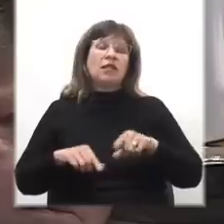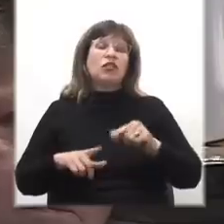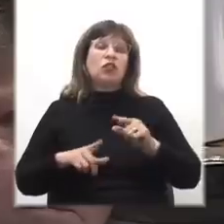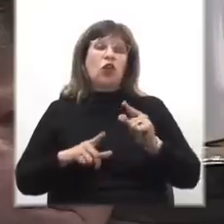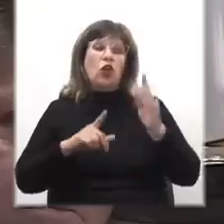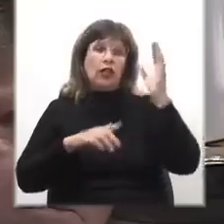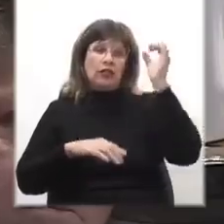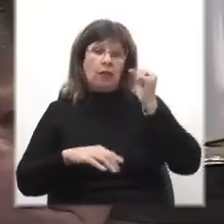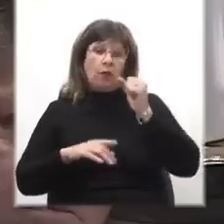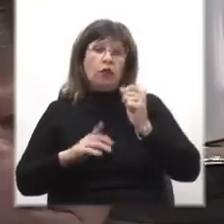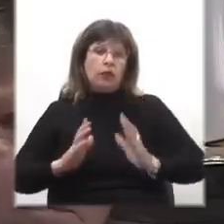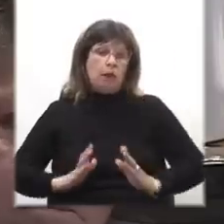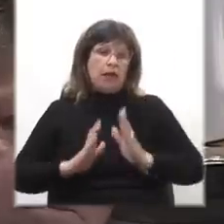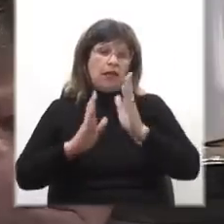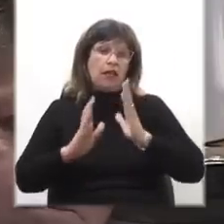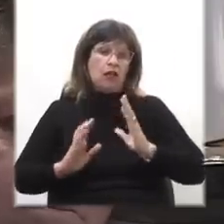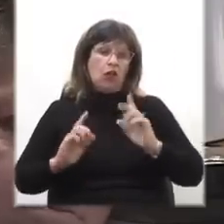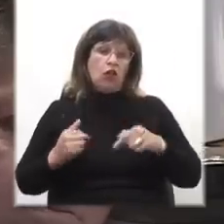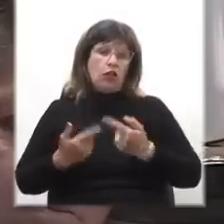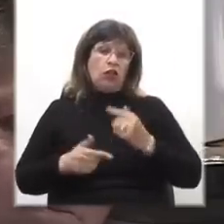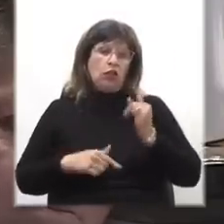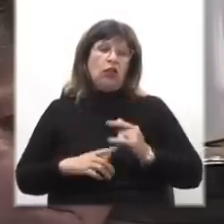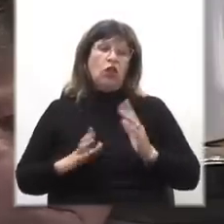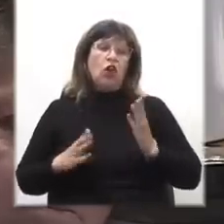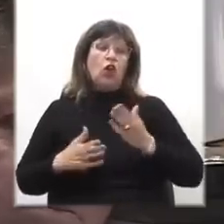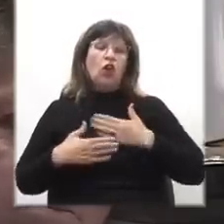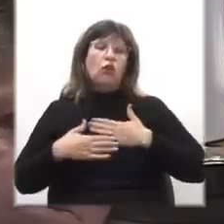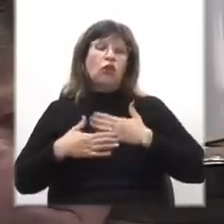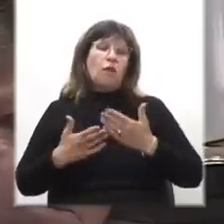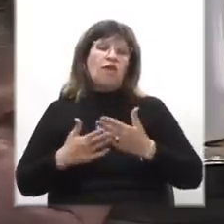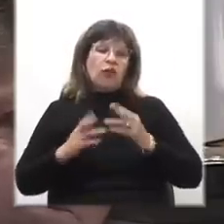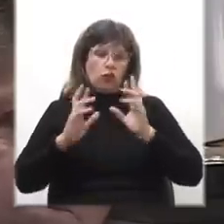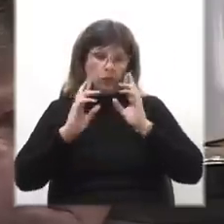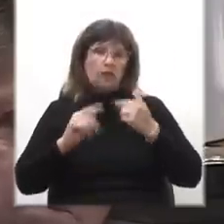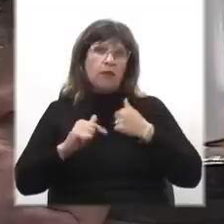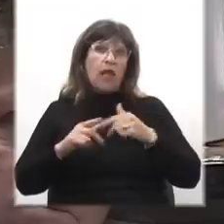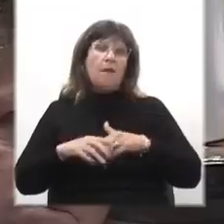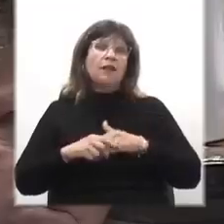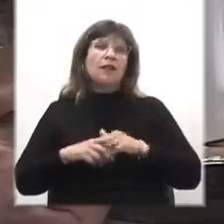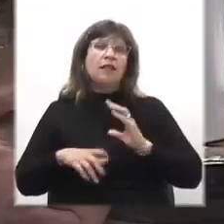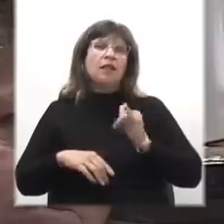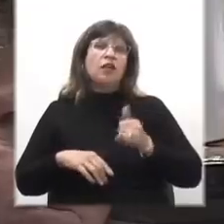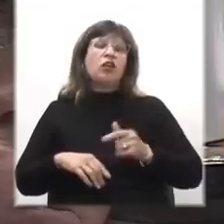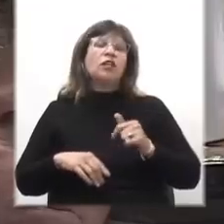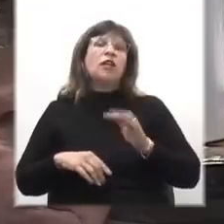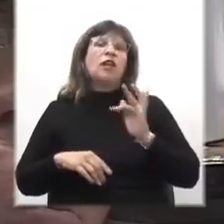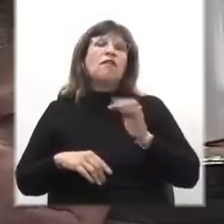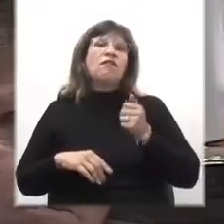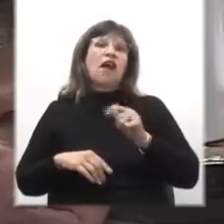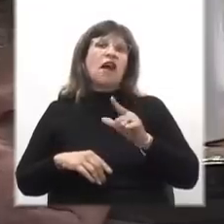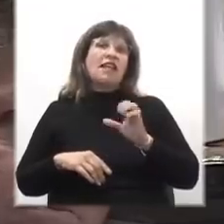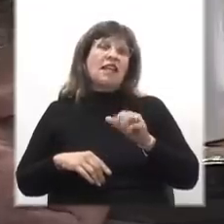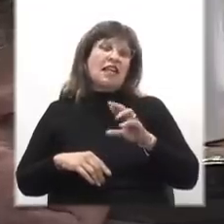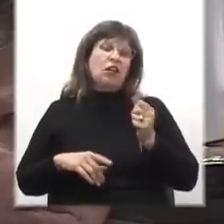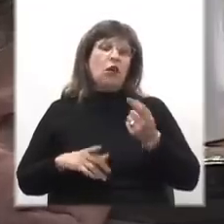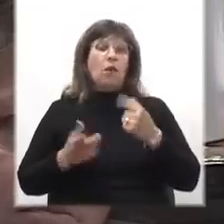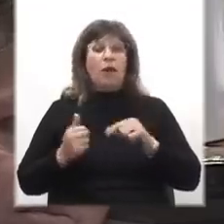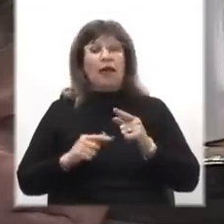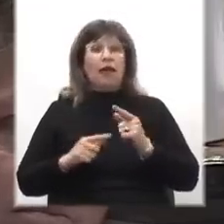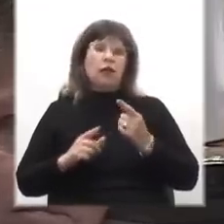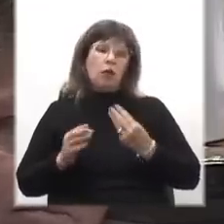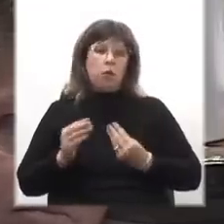hoy, con todo mi respeto y afecto y amistad que tengo con el ministro Falero, que lo respeto mucho, pero le metieron un